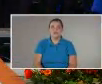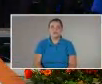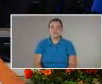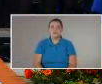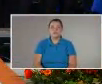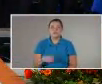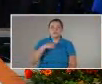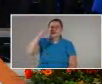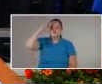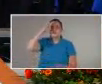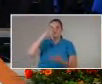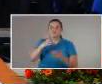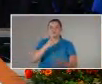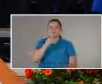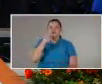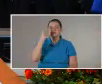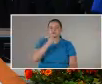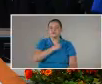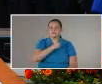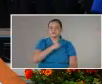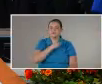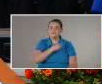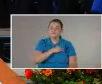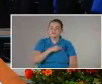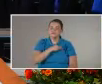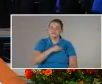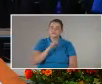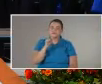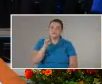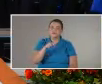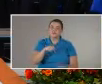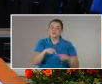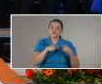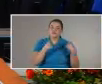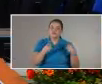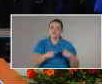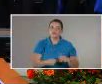Y yo creo que Dios quiere ministrar esos corazones.